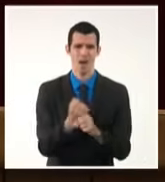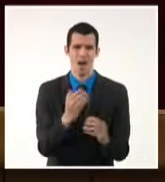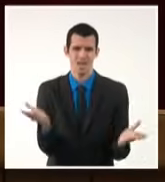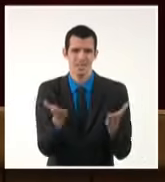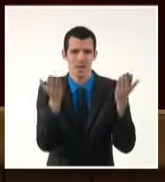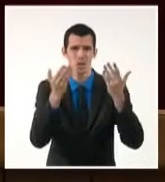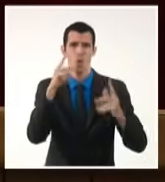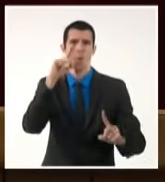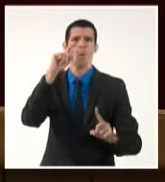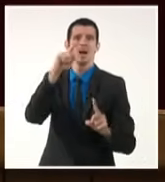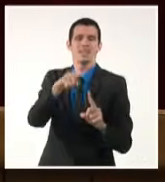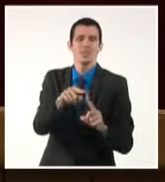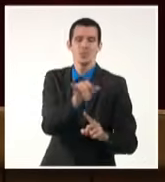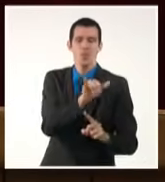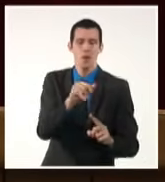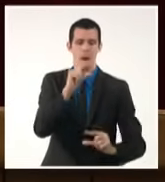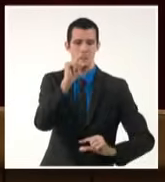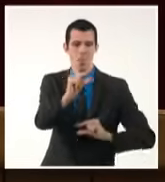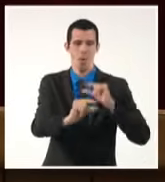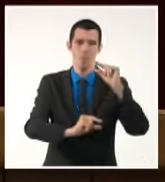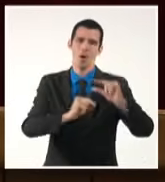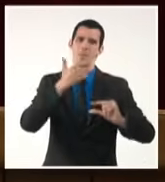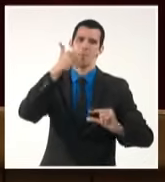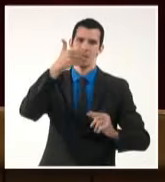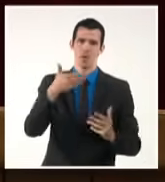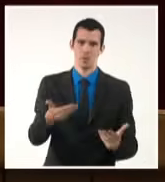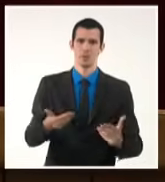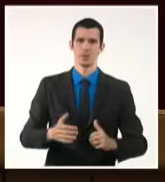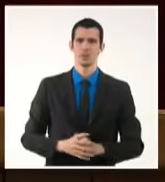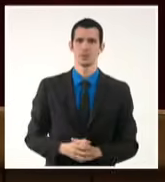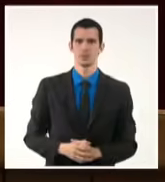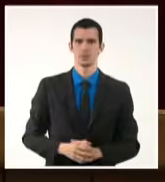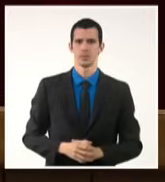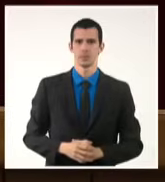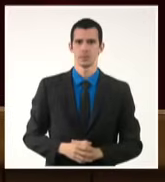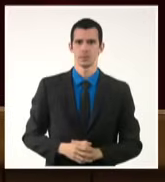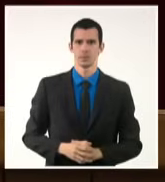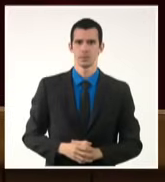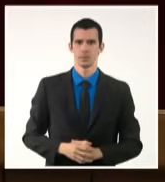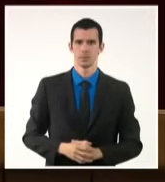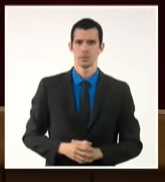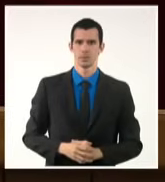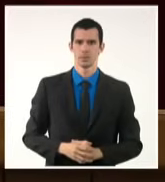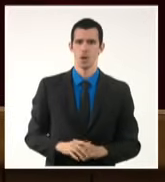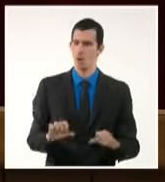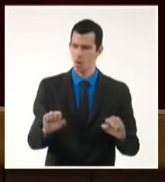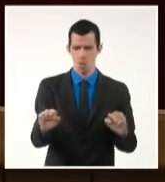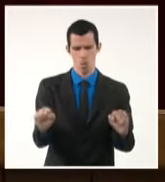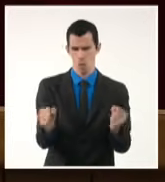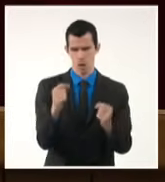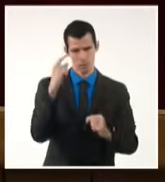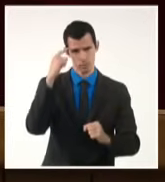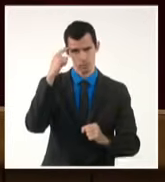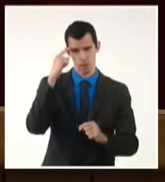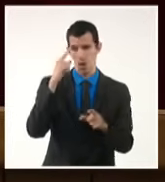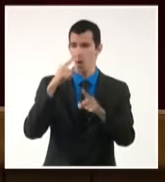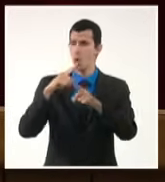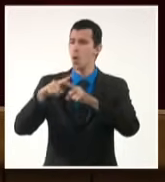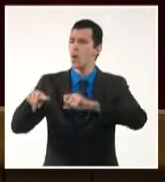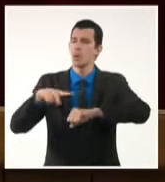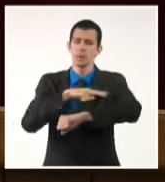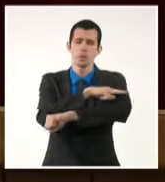económica depende de cuánto hagamos para generar más riquezas con incentivos al trabajo y una más